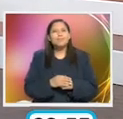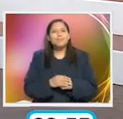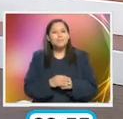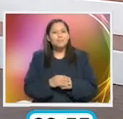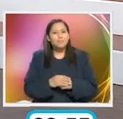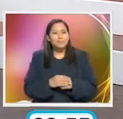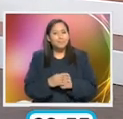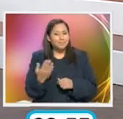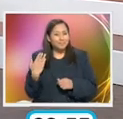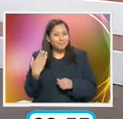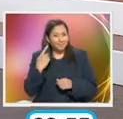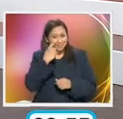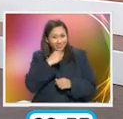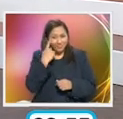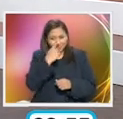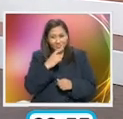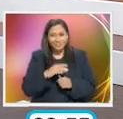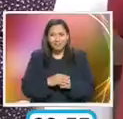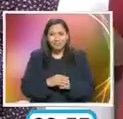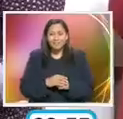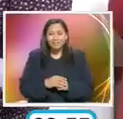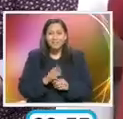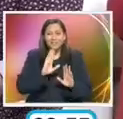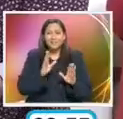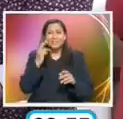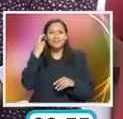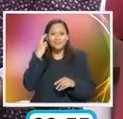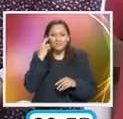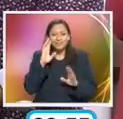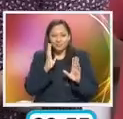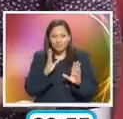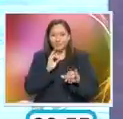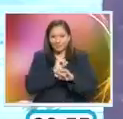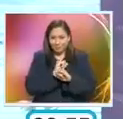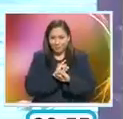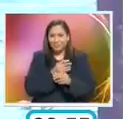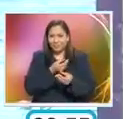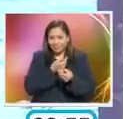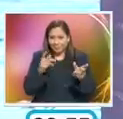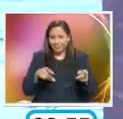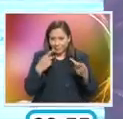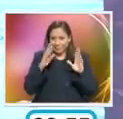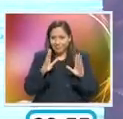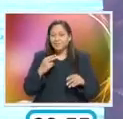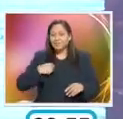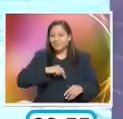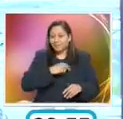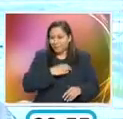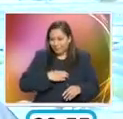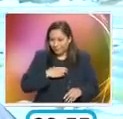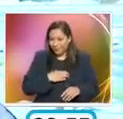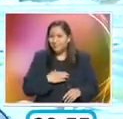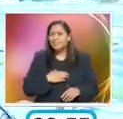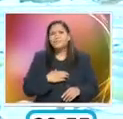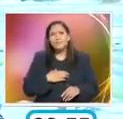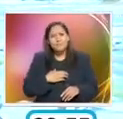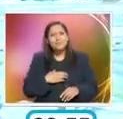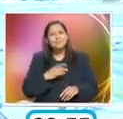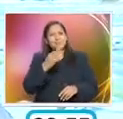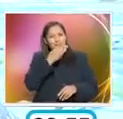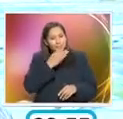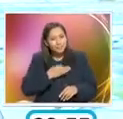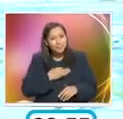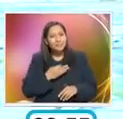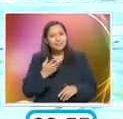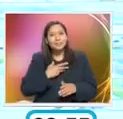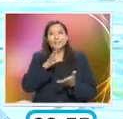Hace unas horas. Fíjate nomás, Sí, hace viene unas horas que están calientito. en todas las plataformas digitales y la verdad estamos muy contentos. Por ahí ya nos andan avisando